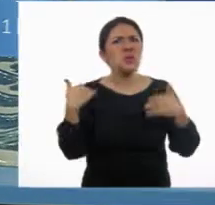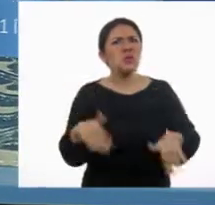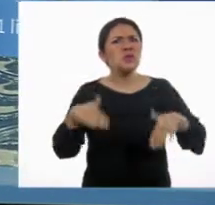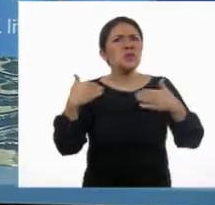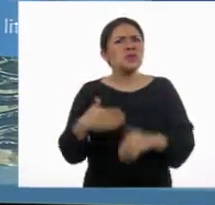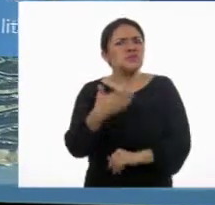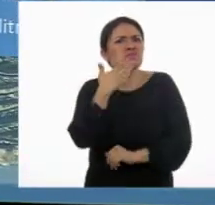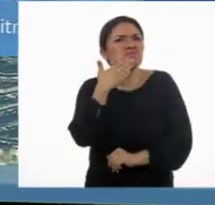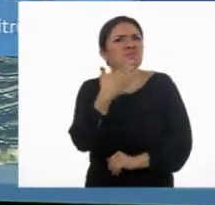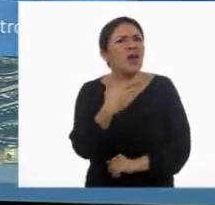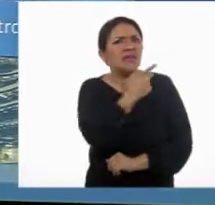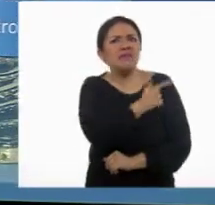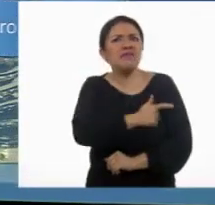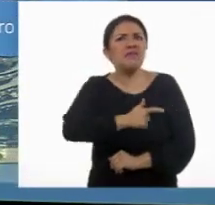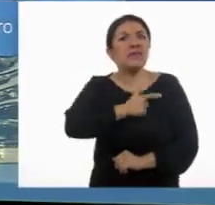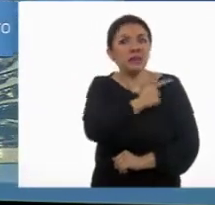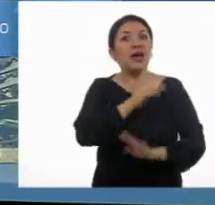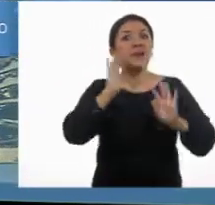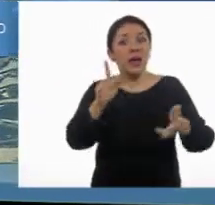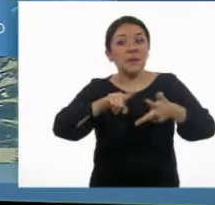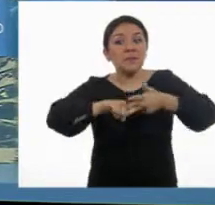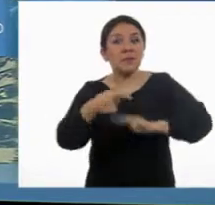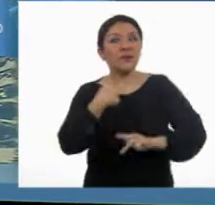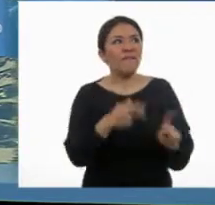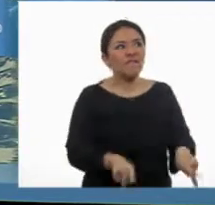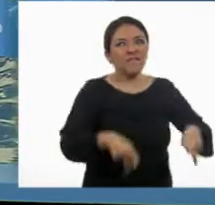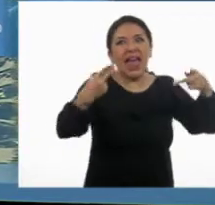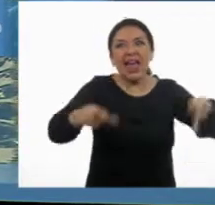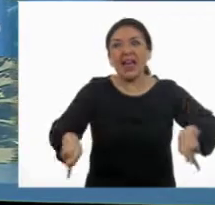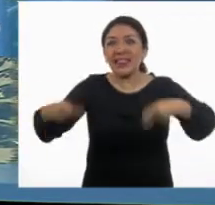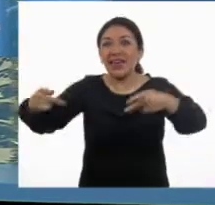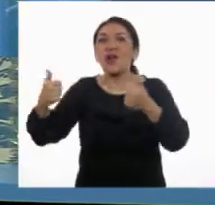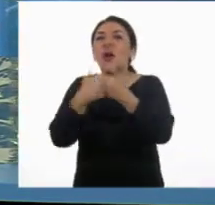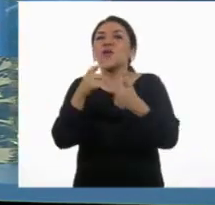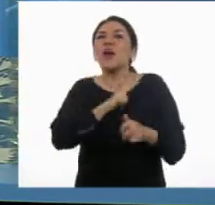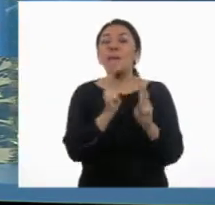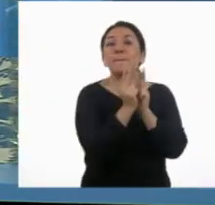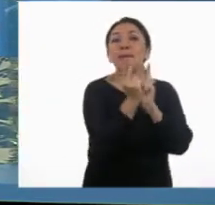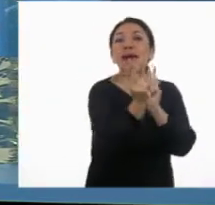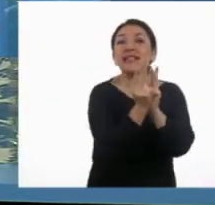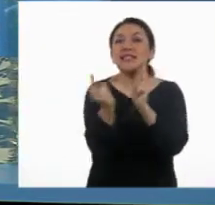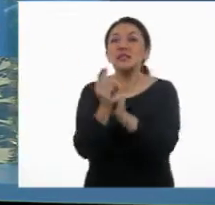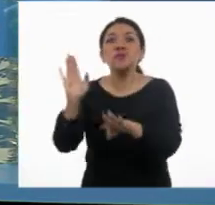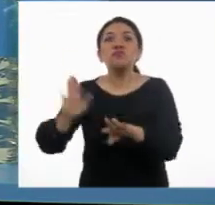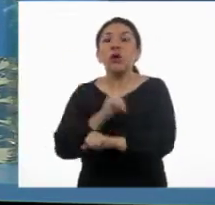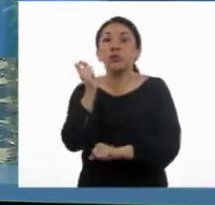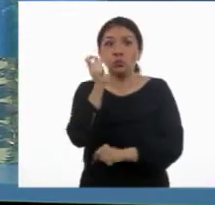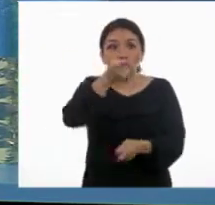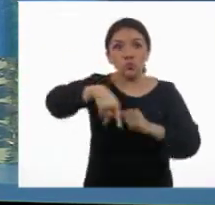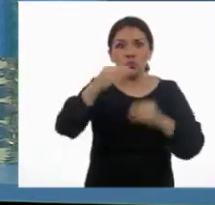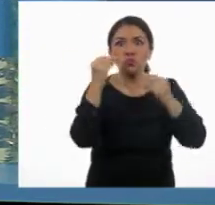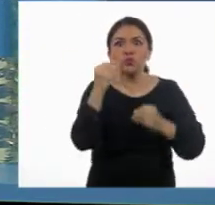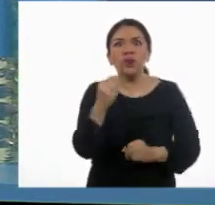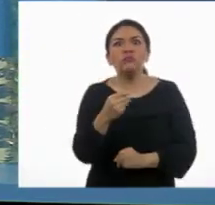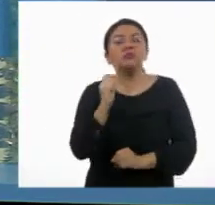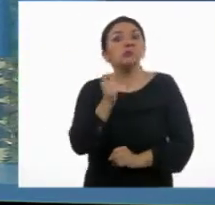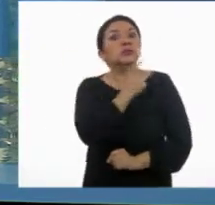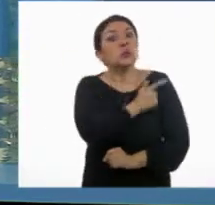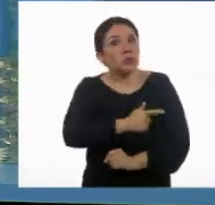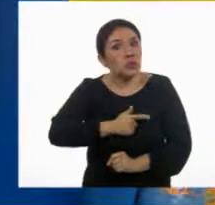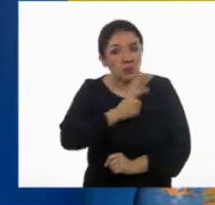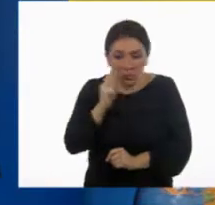éxito. Y ya la voy a empezar a vender con los vecinos, porque a muchos de ellos les encantó.